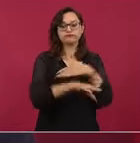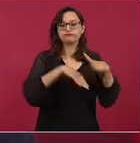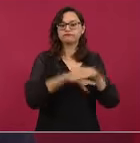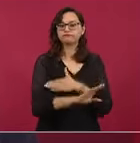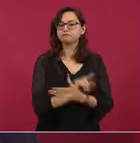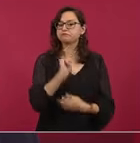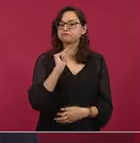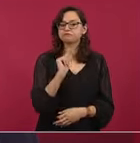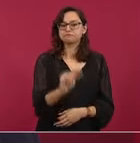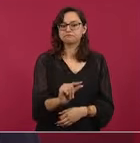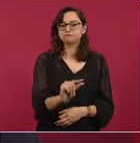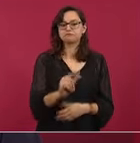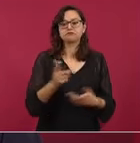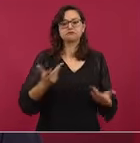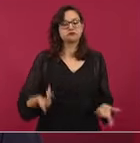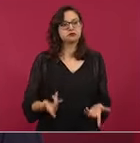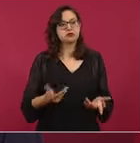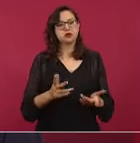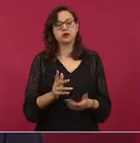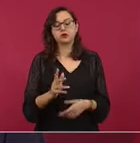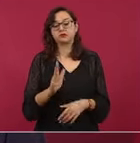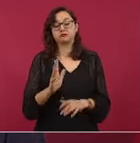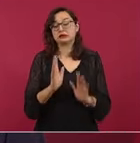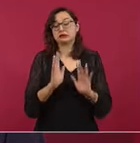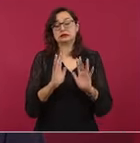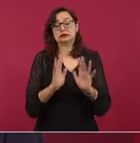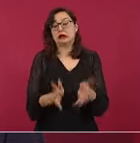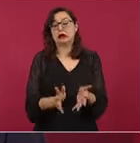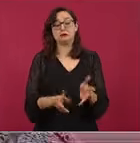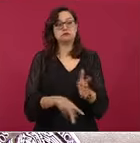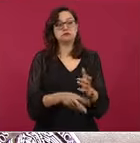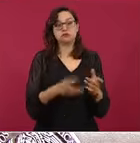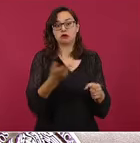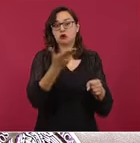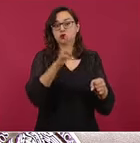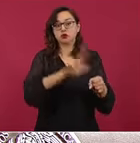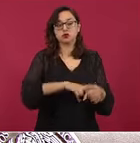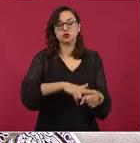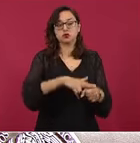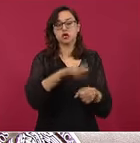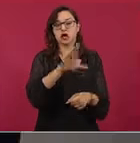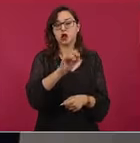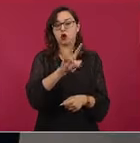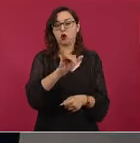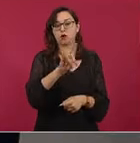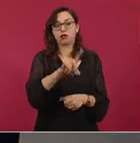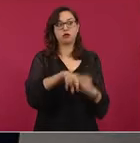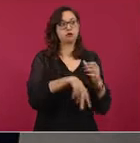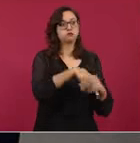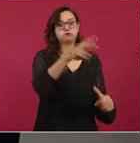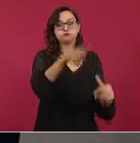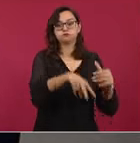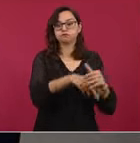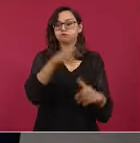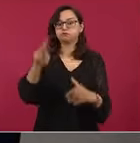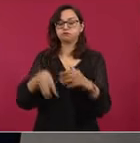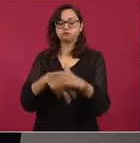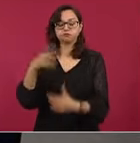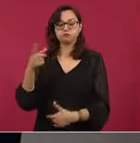ya prácticamente vacías las unidades COVID de los hospitales. Vamos a verlo con las imágenes. Esta es nuestra curva